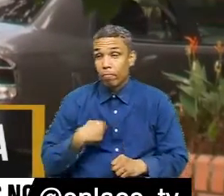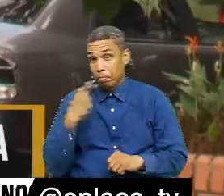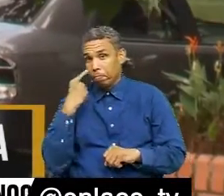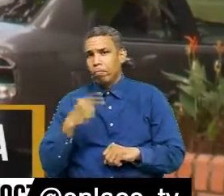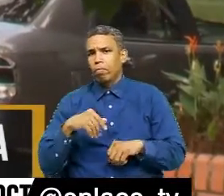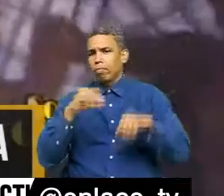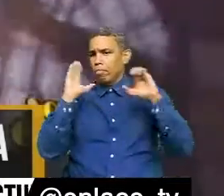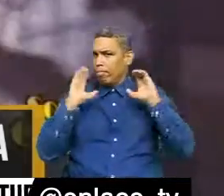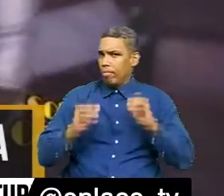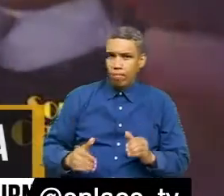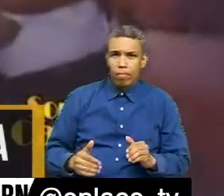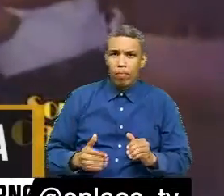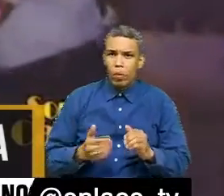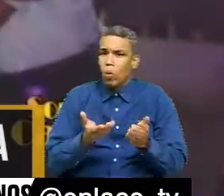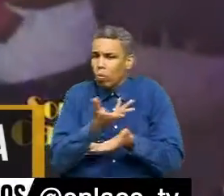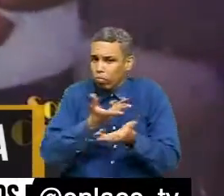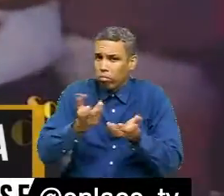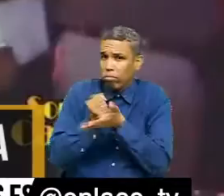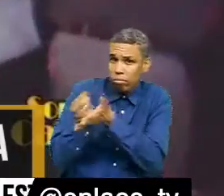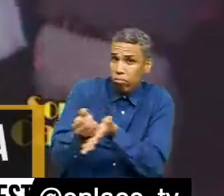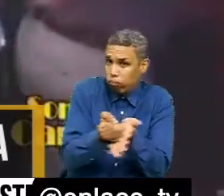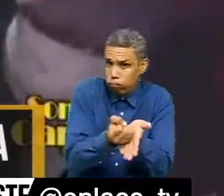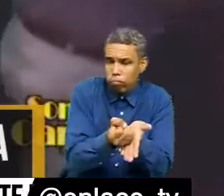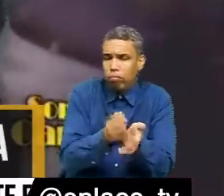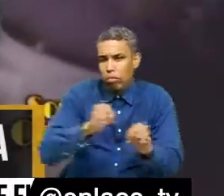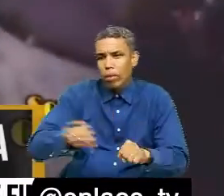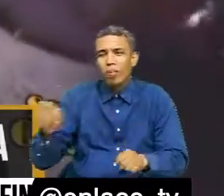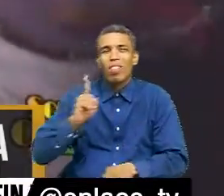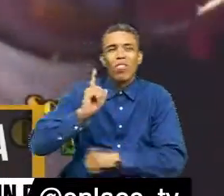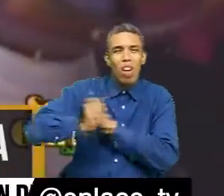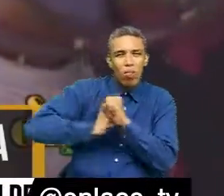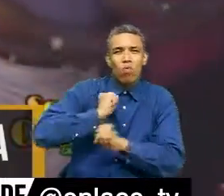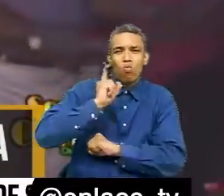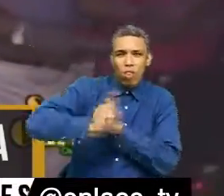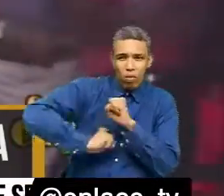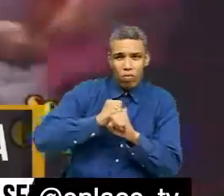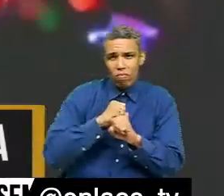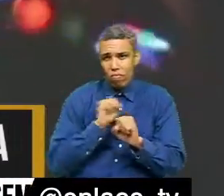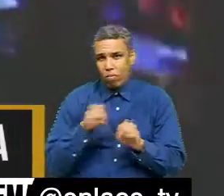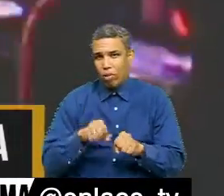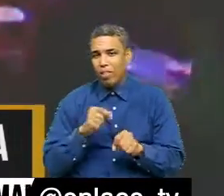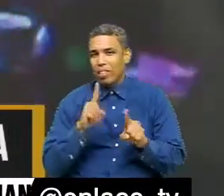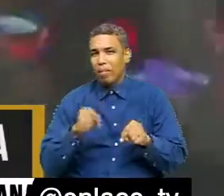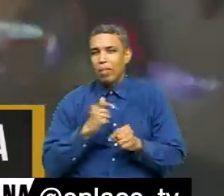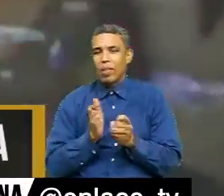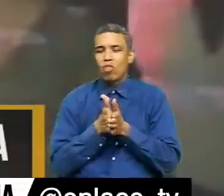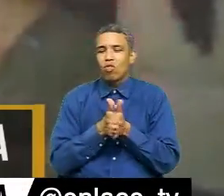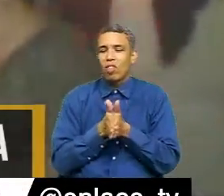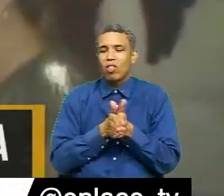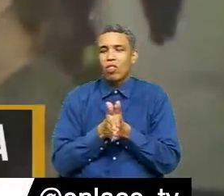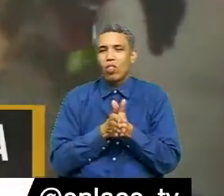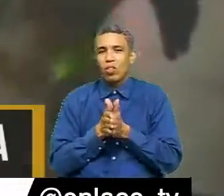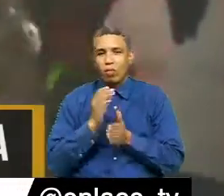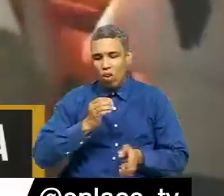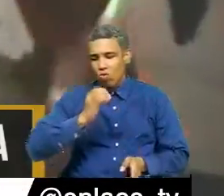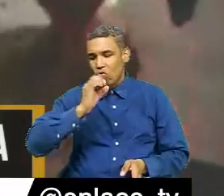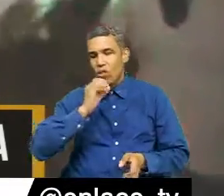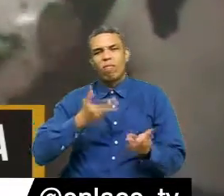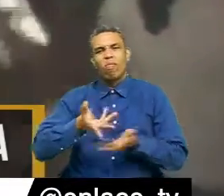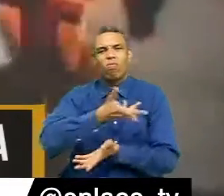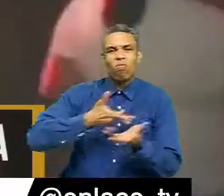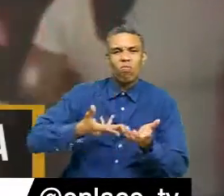al necesitado. Además de esa actividad que año tras año se realiza, se suma una mini chocolatada prevista para el próximo 10 de noviembre en